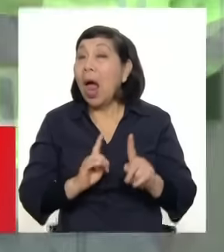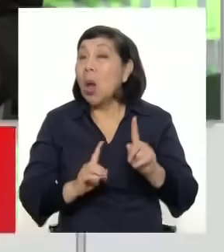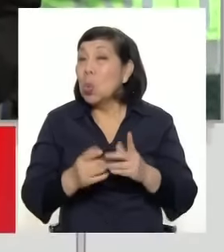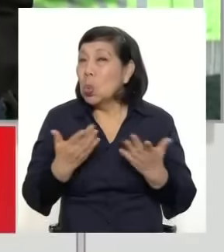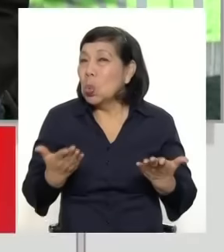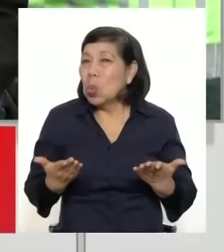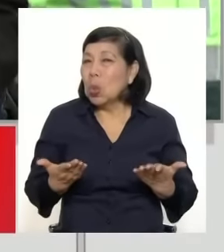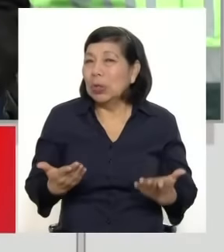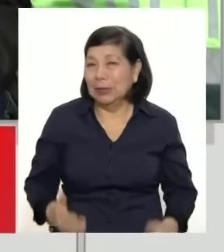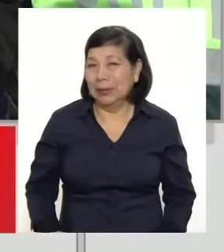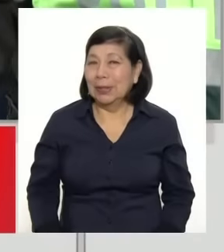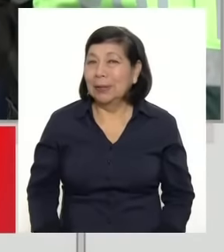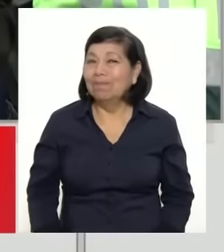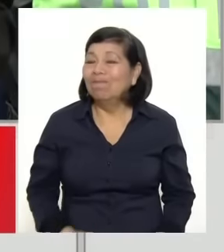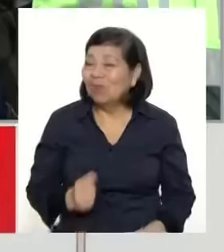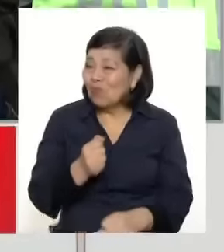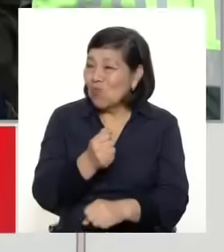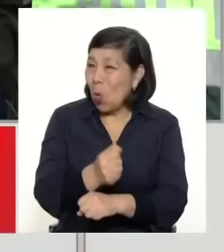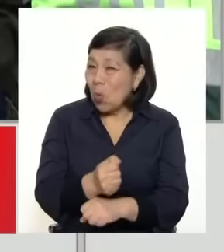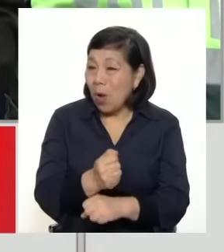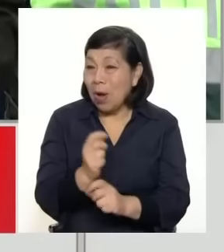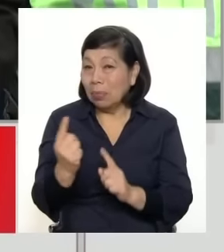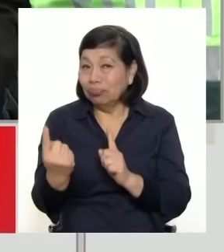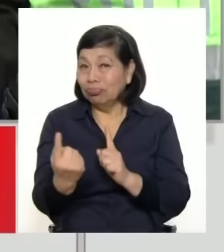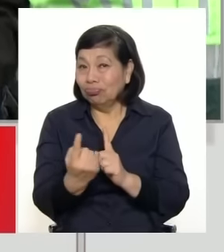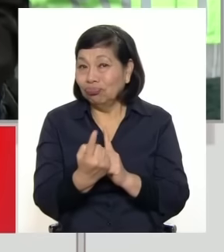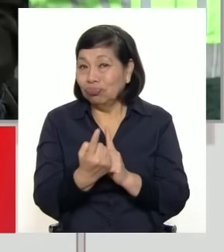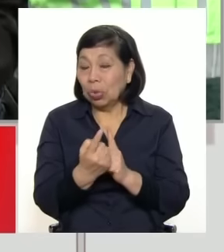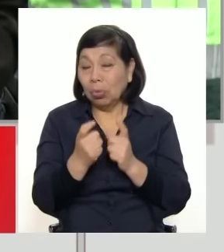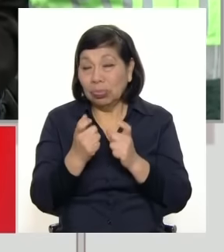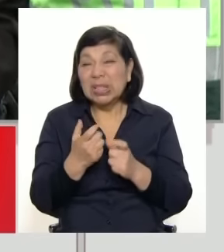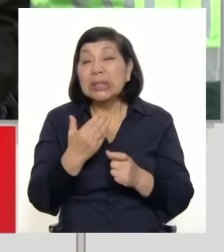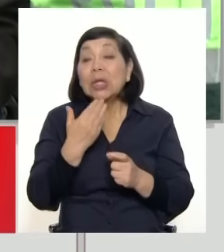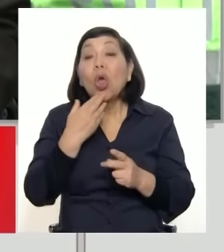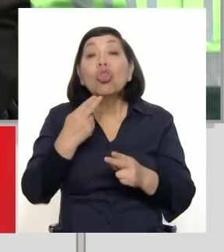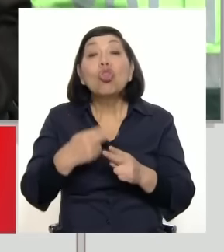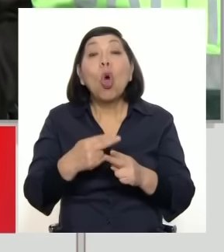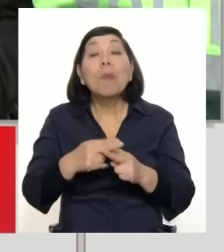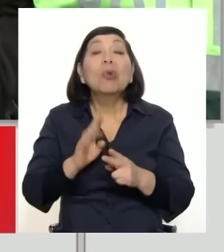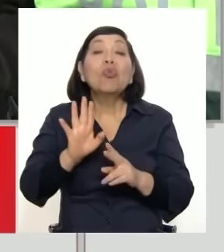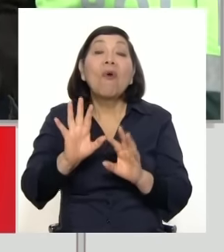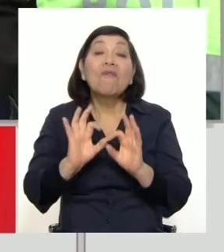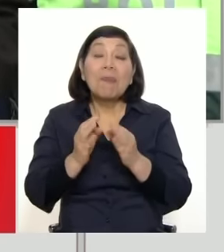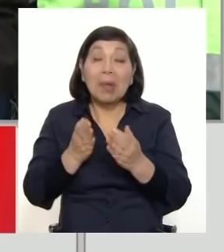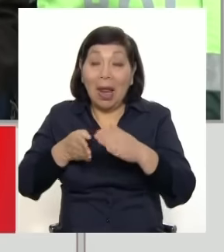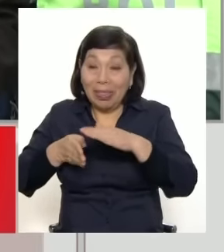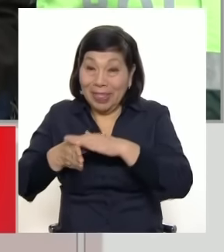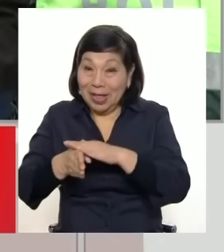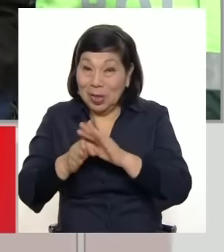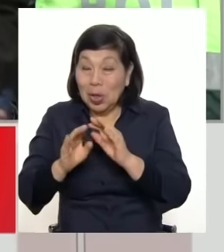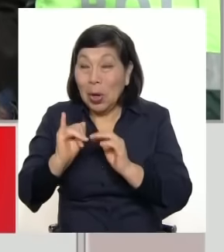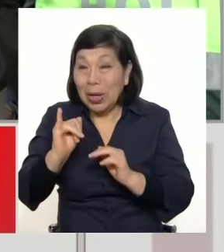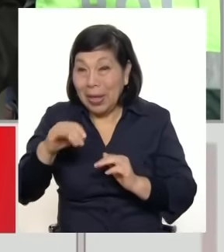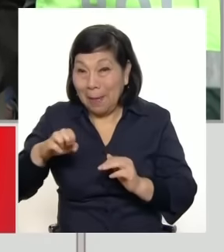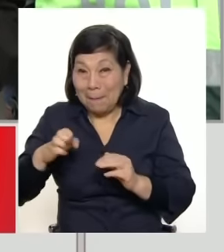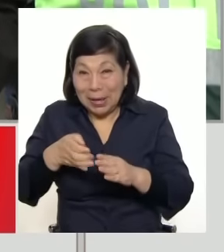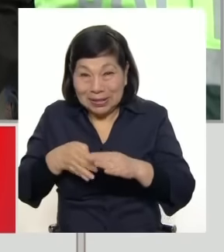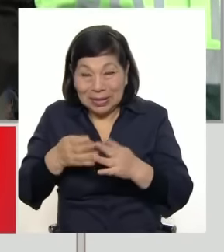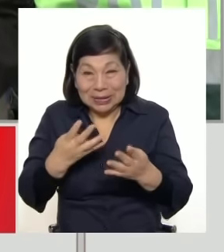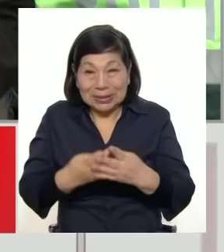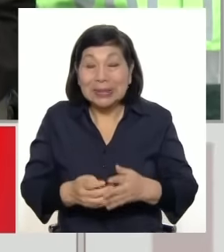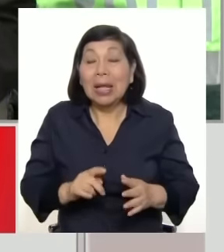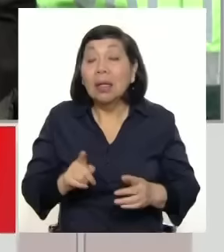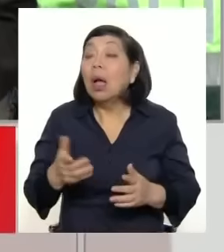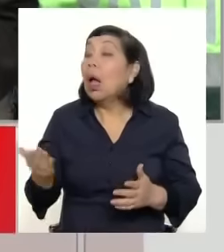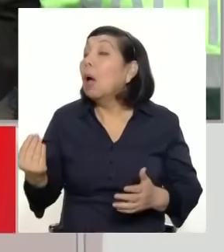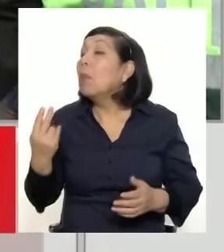hechos ilícitos que basta con la sola presencia y el control de identidad que estamos realizando a cada una de las personas que van a visitar,